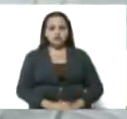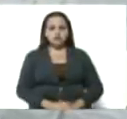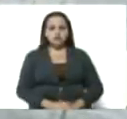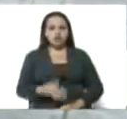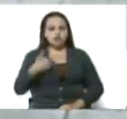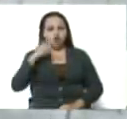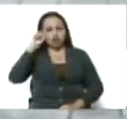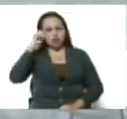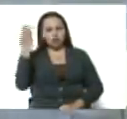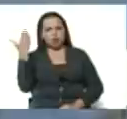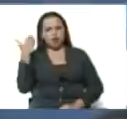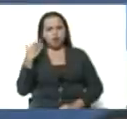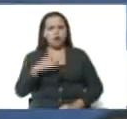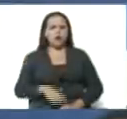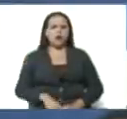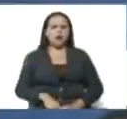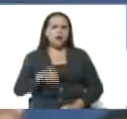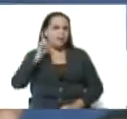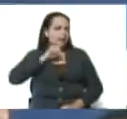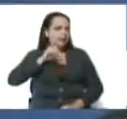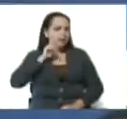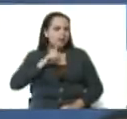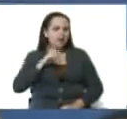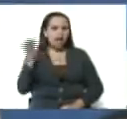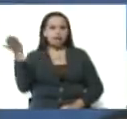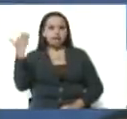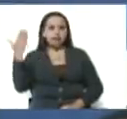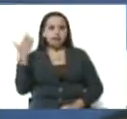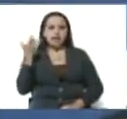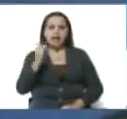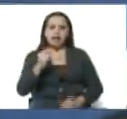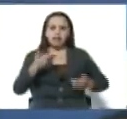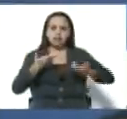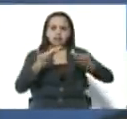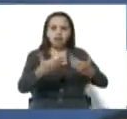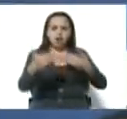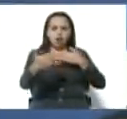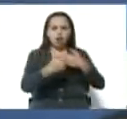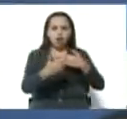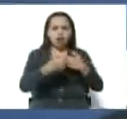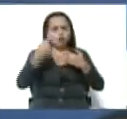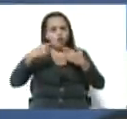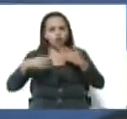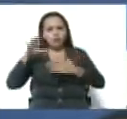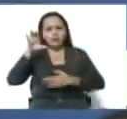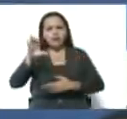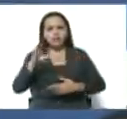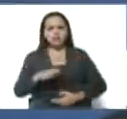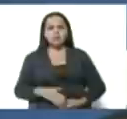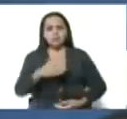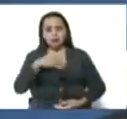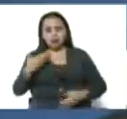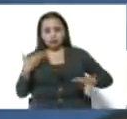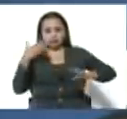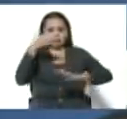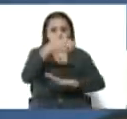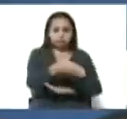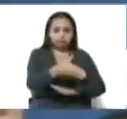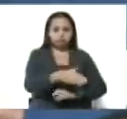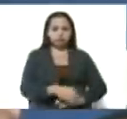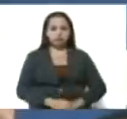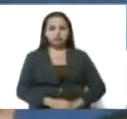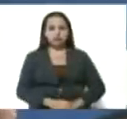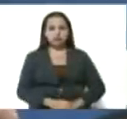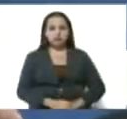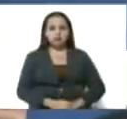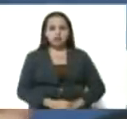recuerdo las mentiras que en el pasado se han lanzado contra vietnam para invadir la las